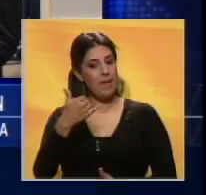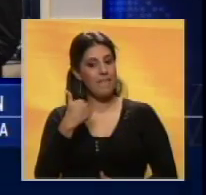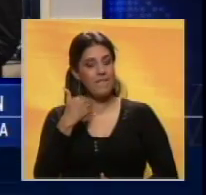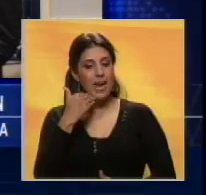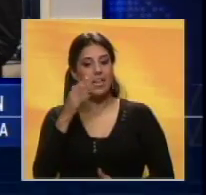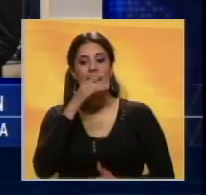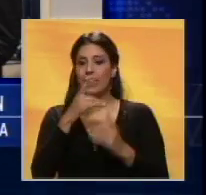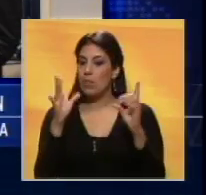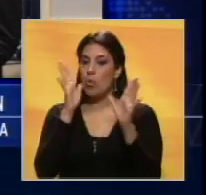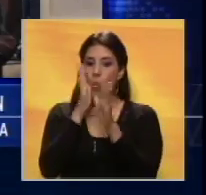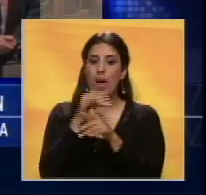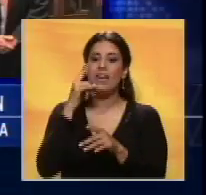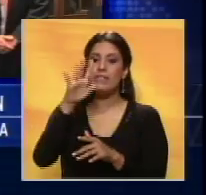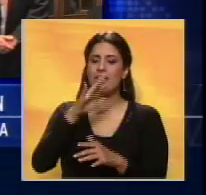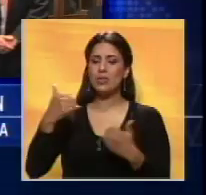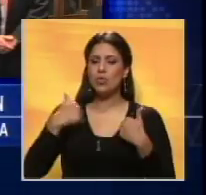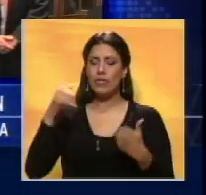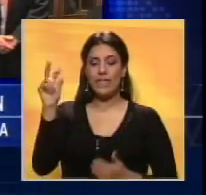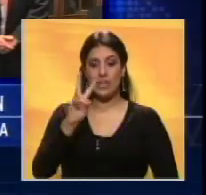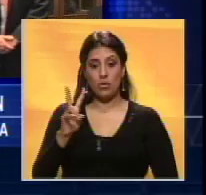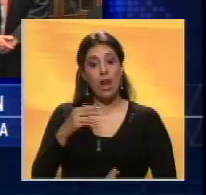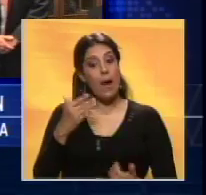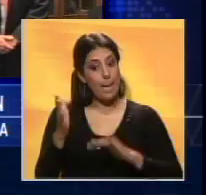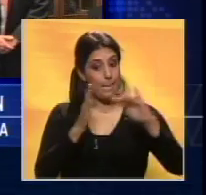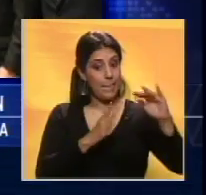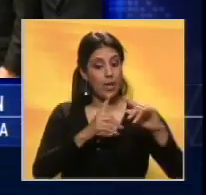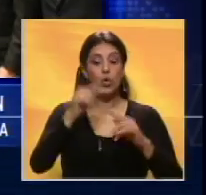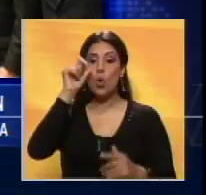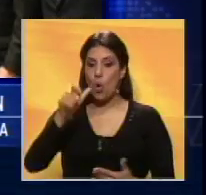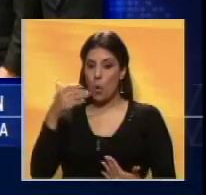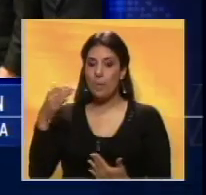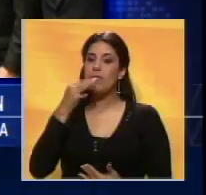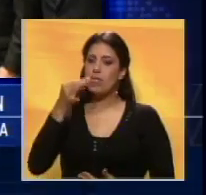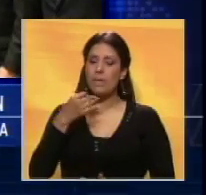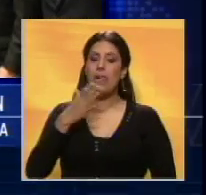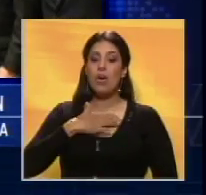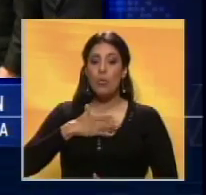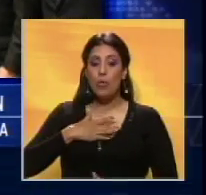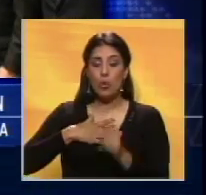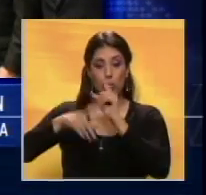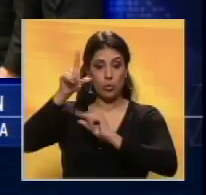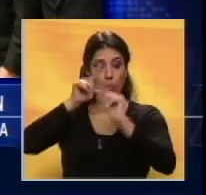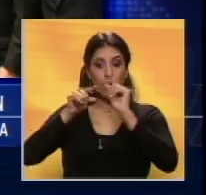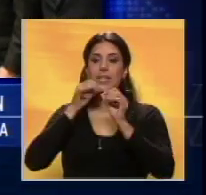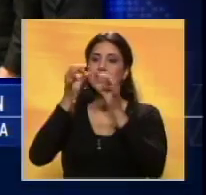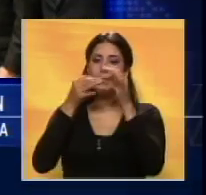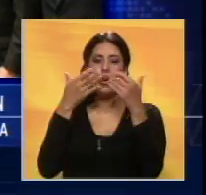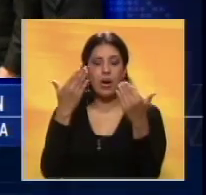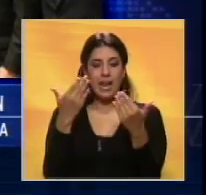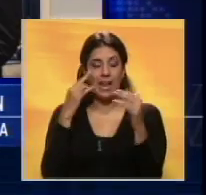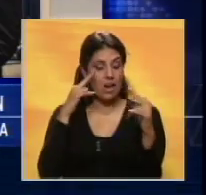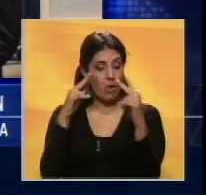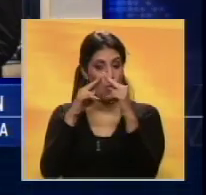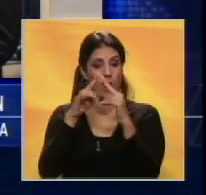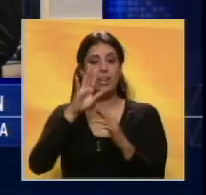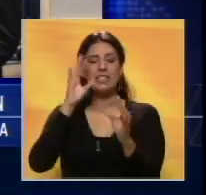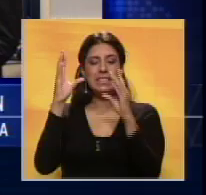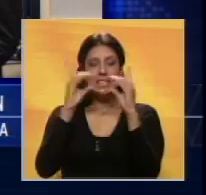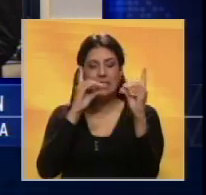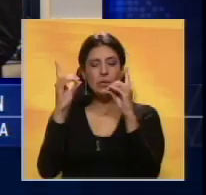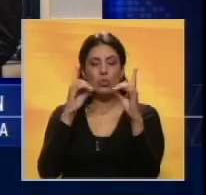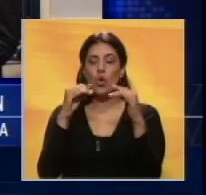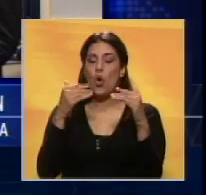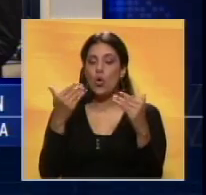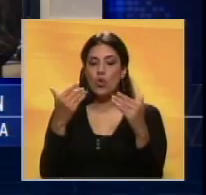de democracia que a su juicio hay en Venezuela. Mientras que Marco Rubio, a través de su cuenta en Twitter, indicó que en el encuentro se